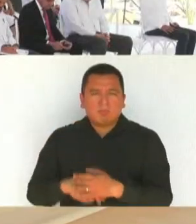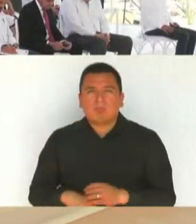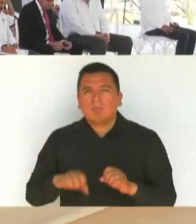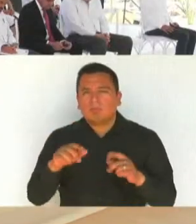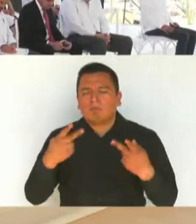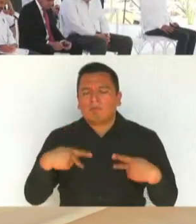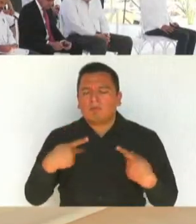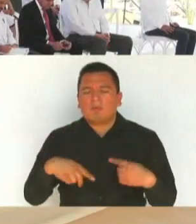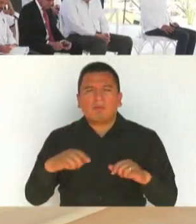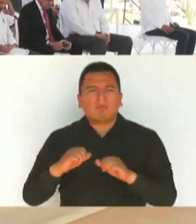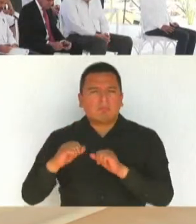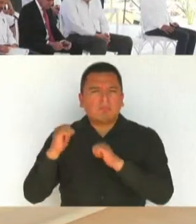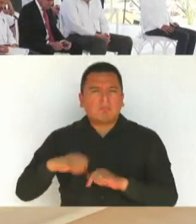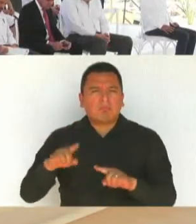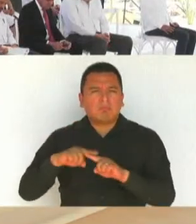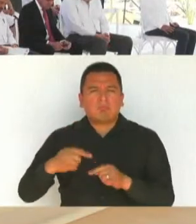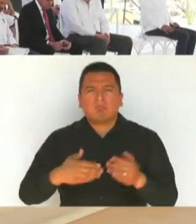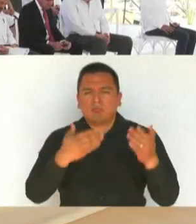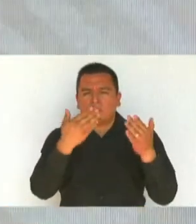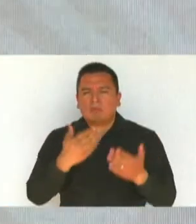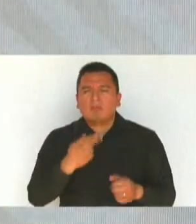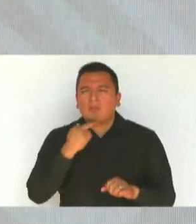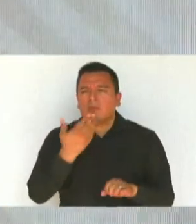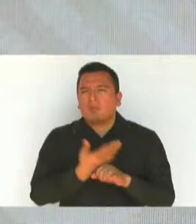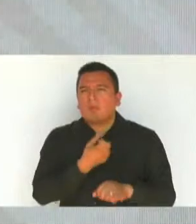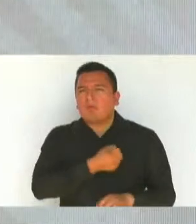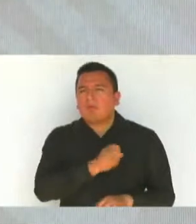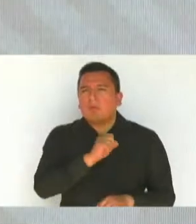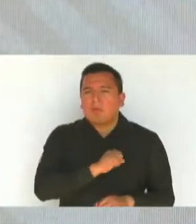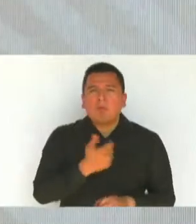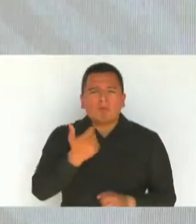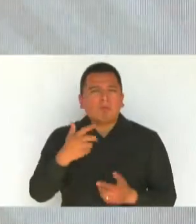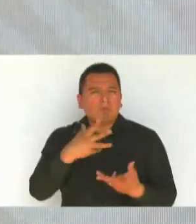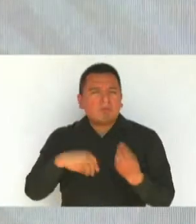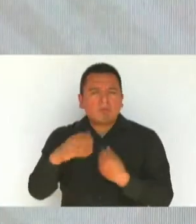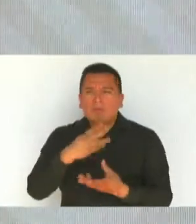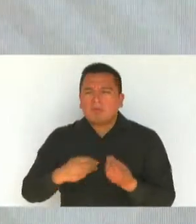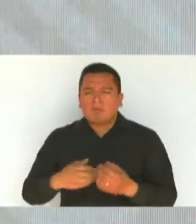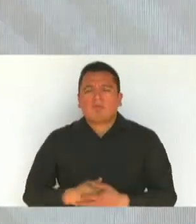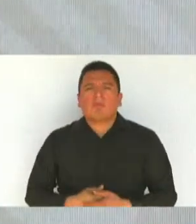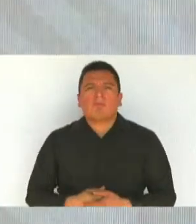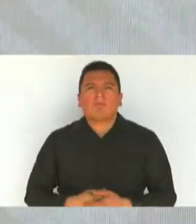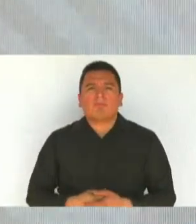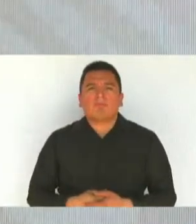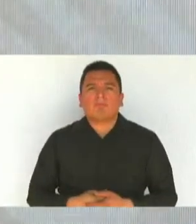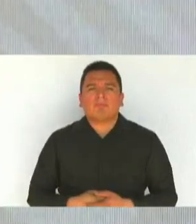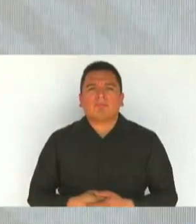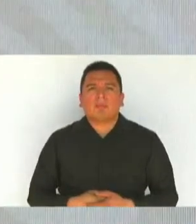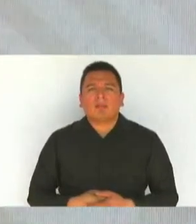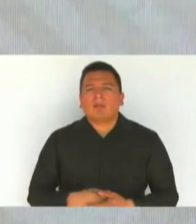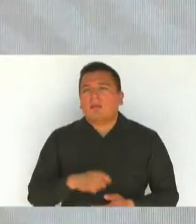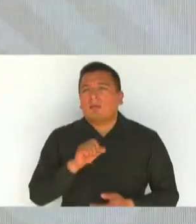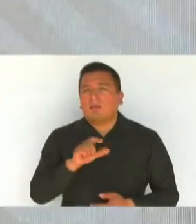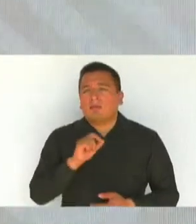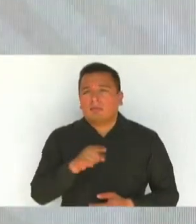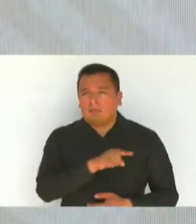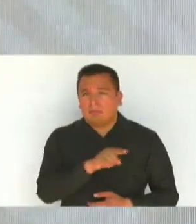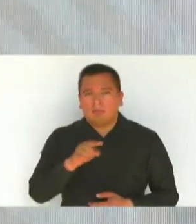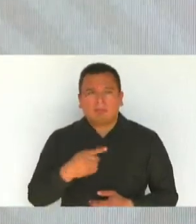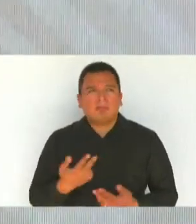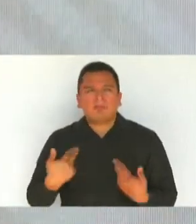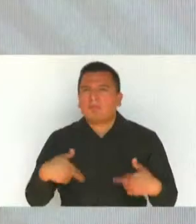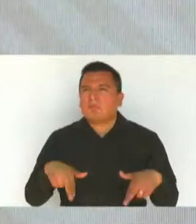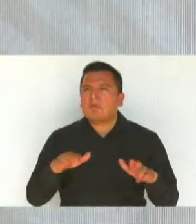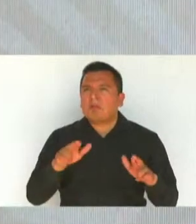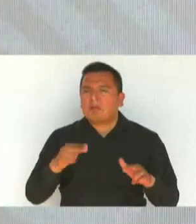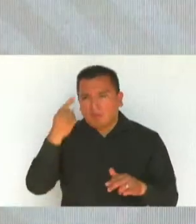que hoy tenemos, que tienen que ver con la salud, con la economía y que representan todos y cada uno de los factores de la producción,